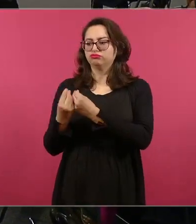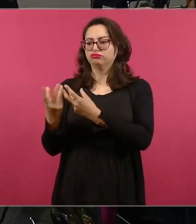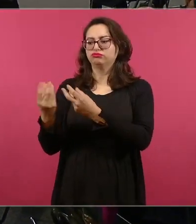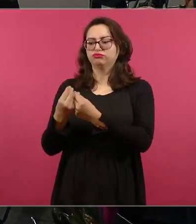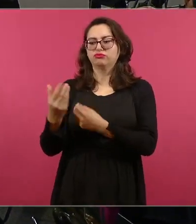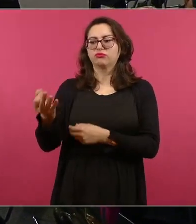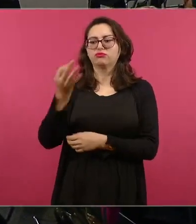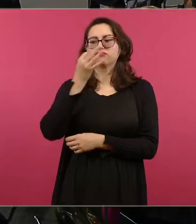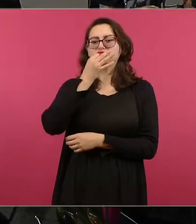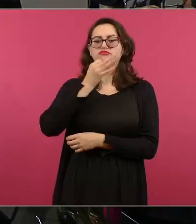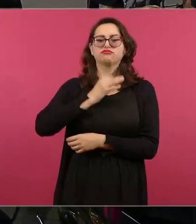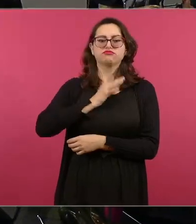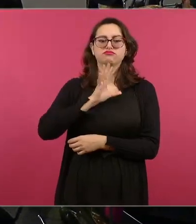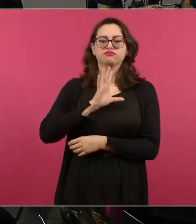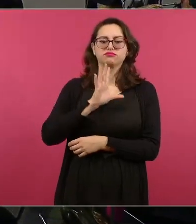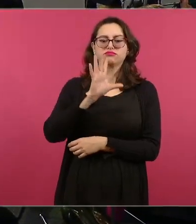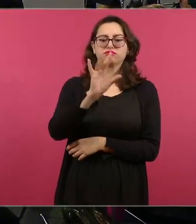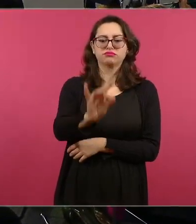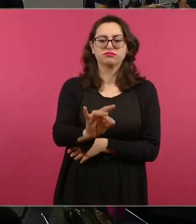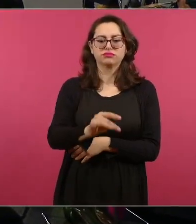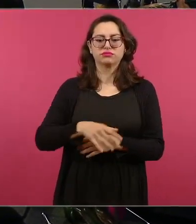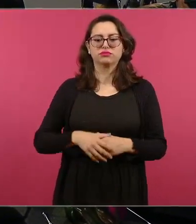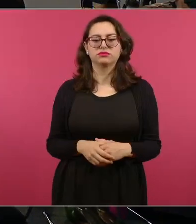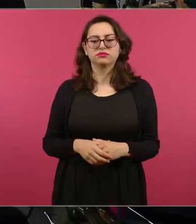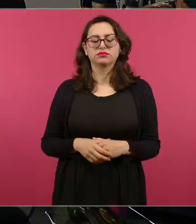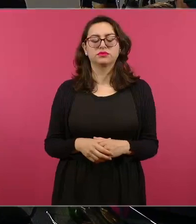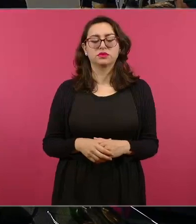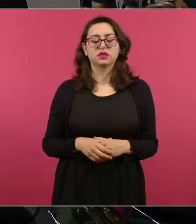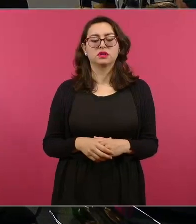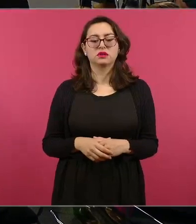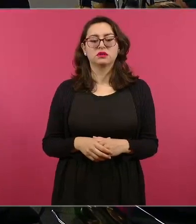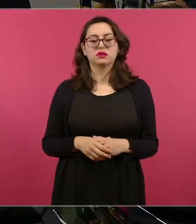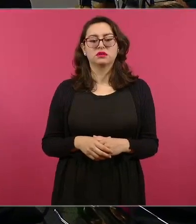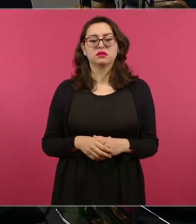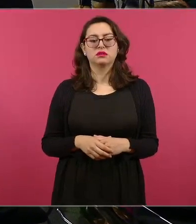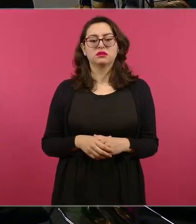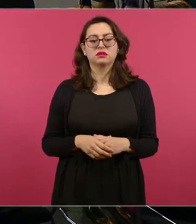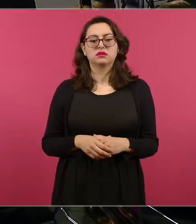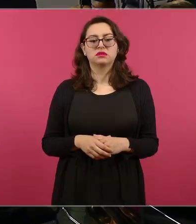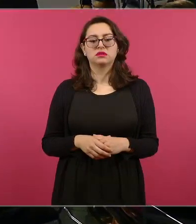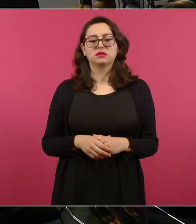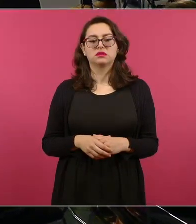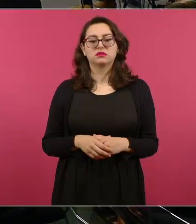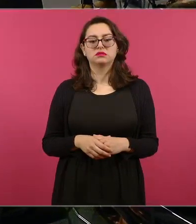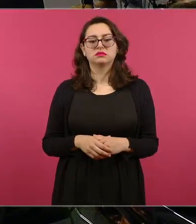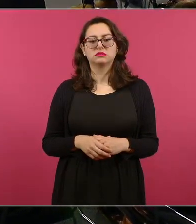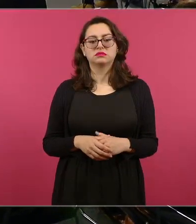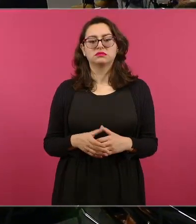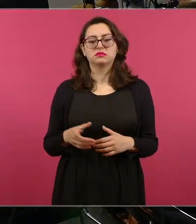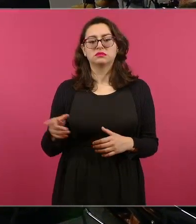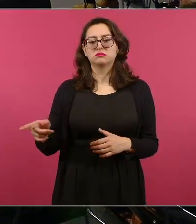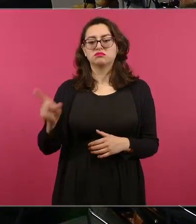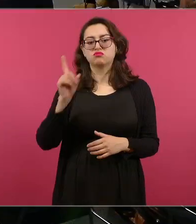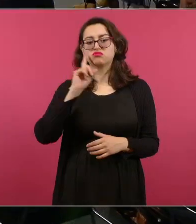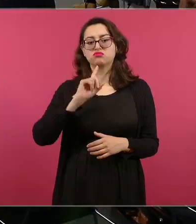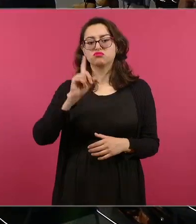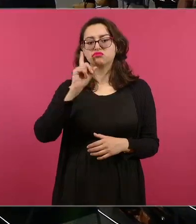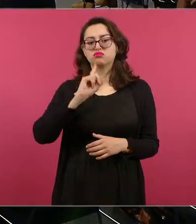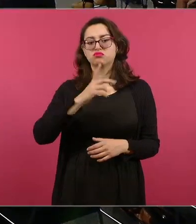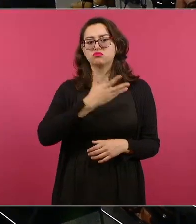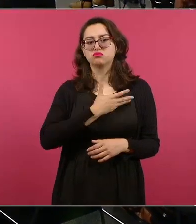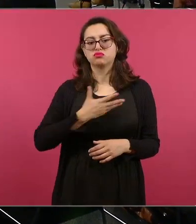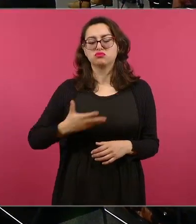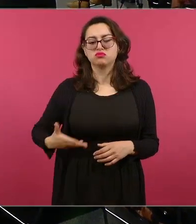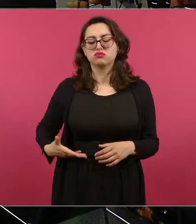lo pidieron, le dije a Amalia, la presidenta, me dice, ojalá y Dios quiera que pueda, dice, nada más